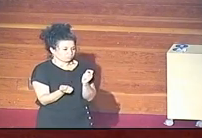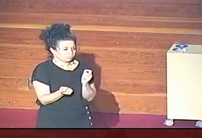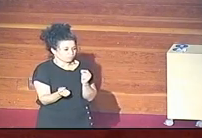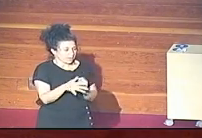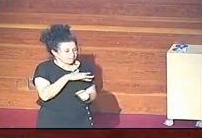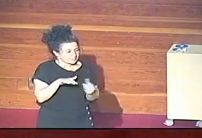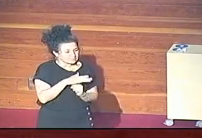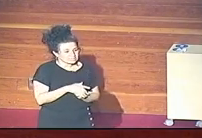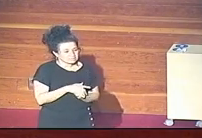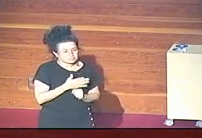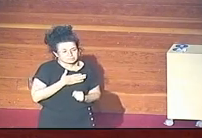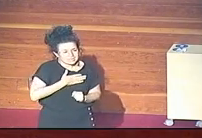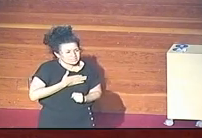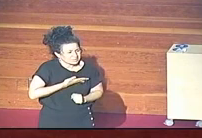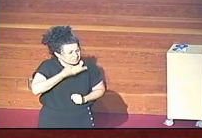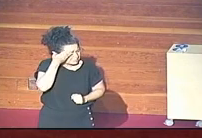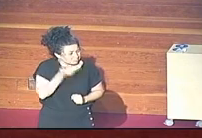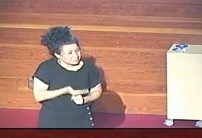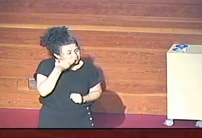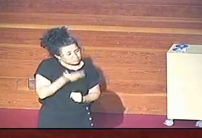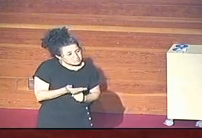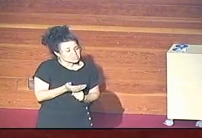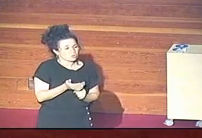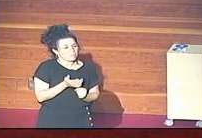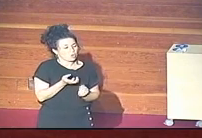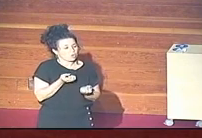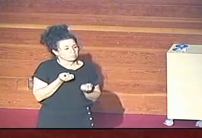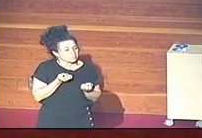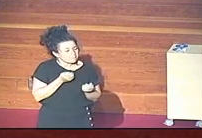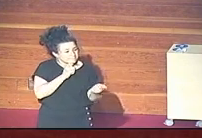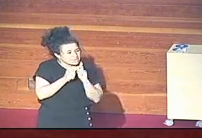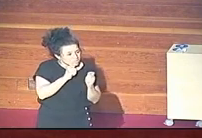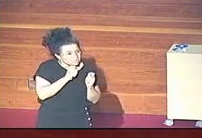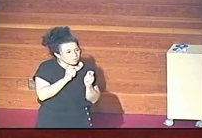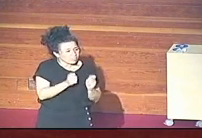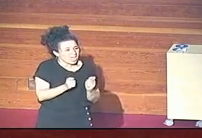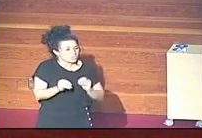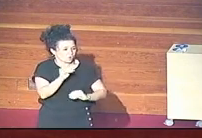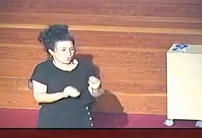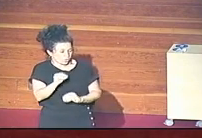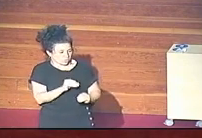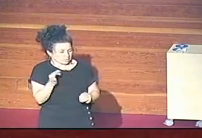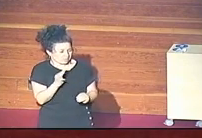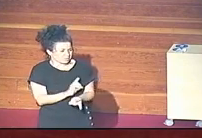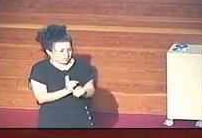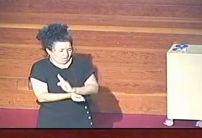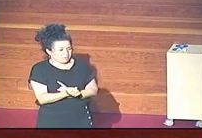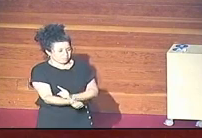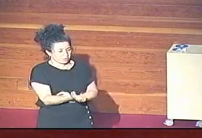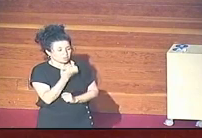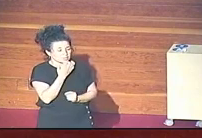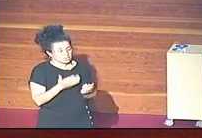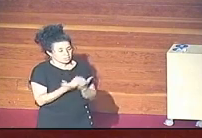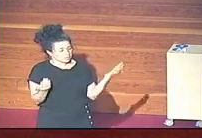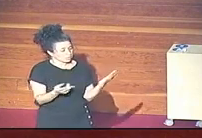positivo el periodismo de soluciones yo creo que tenemos que darle un cambio porque si no cuando terminemos de leer un